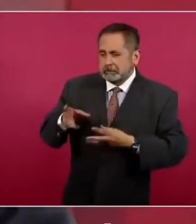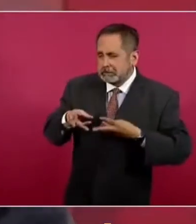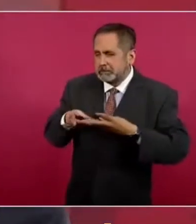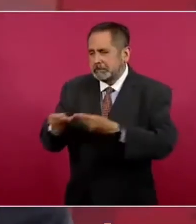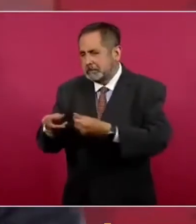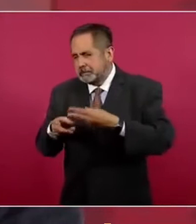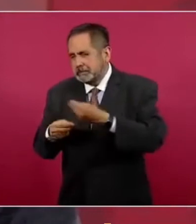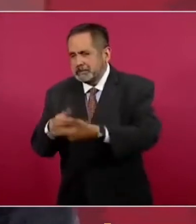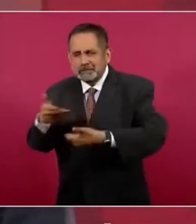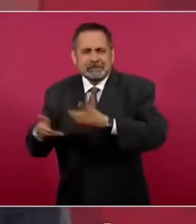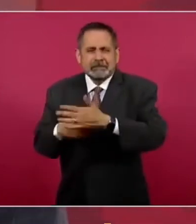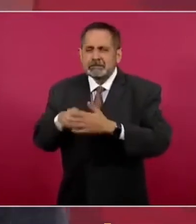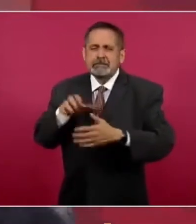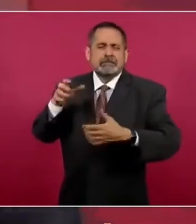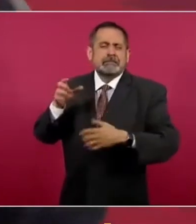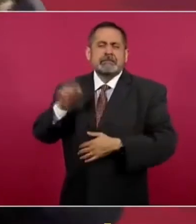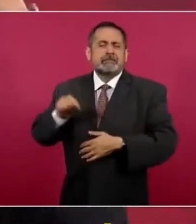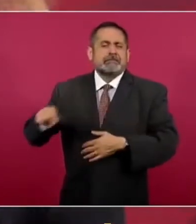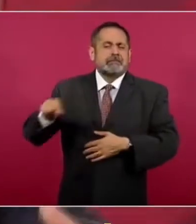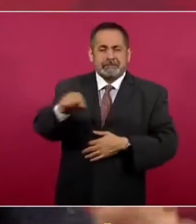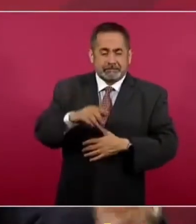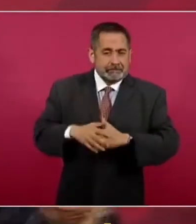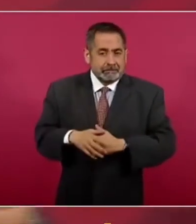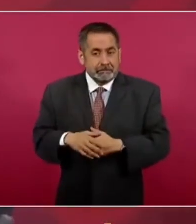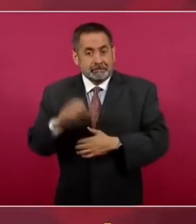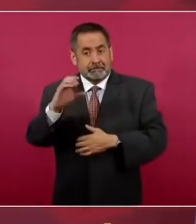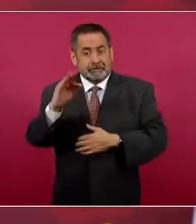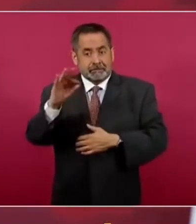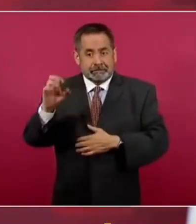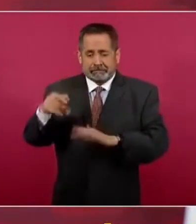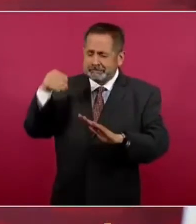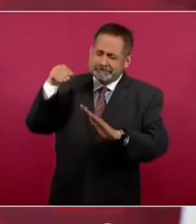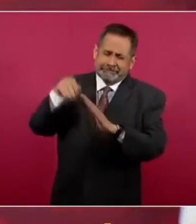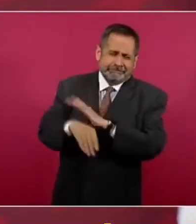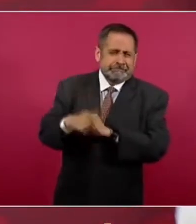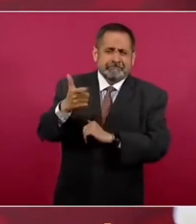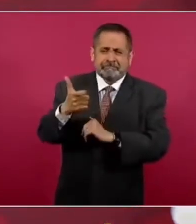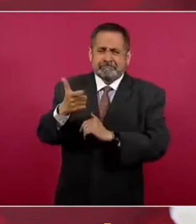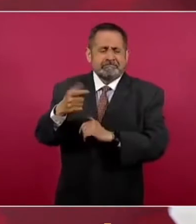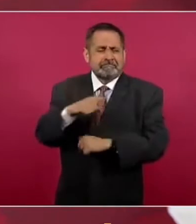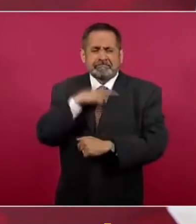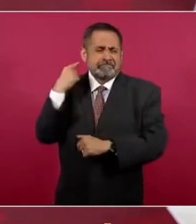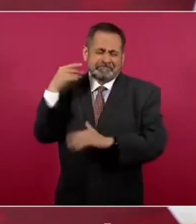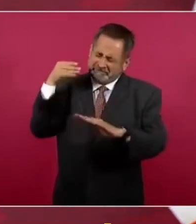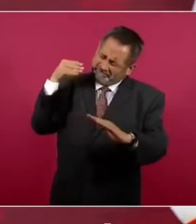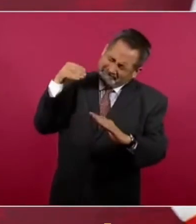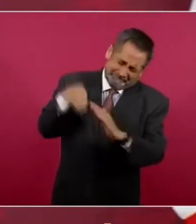llamados pidiregas, casi quebrar a la Comisión Federal de Electricidad? Bueno,